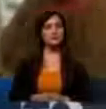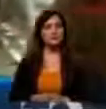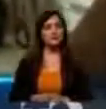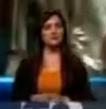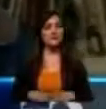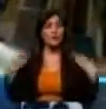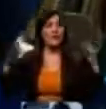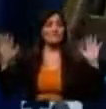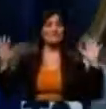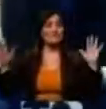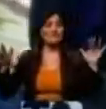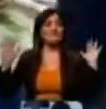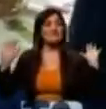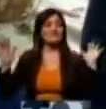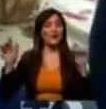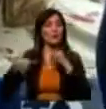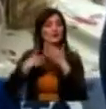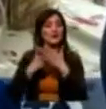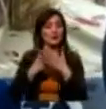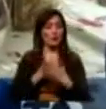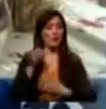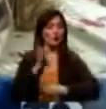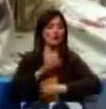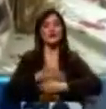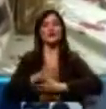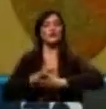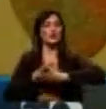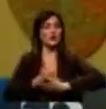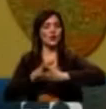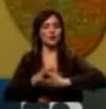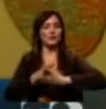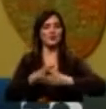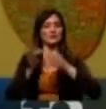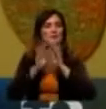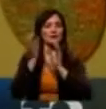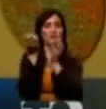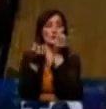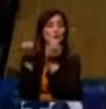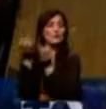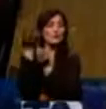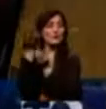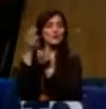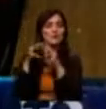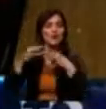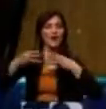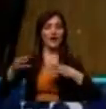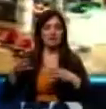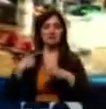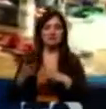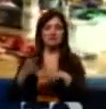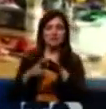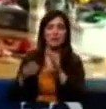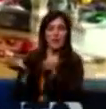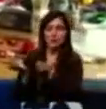angelitos, muñecos de nieve, centros de mesa y un gran número de artículos navideños hechos con materiales reciclados, como revistas,